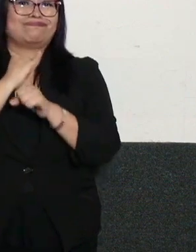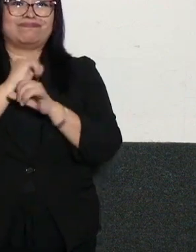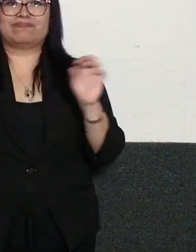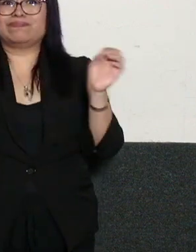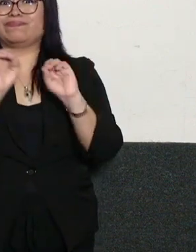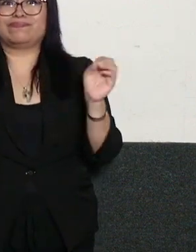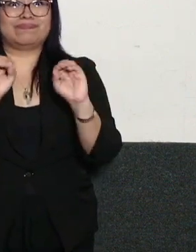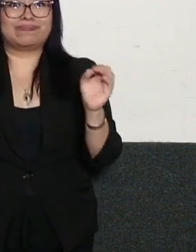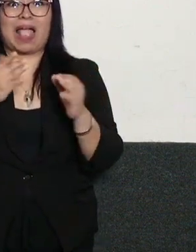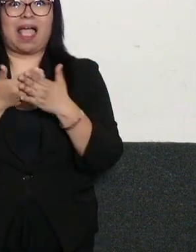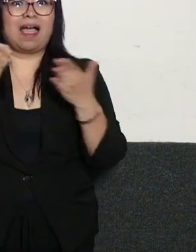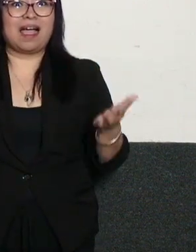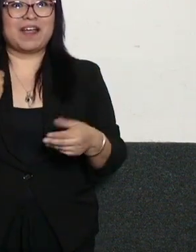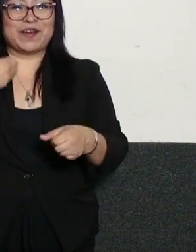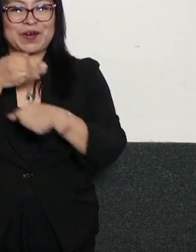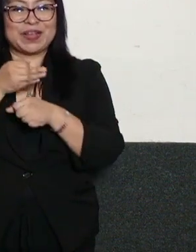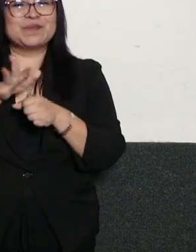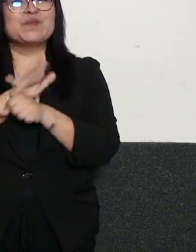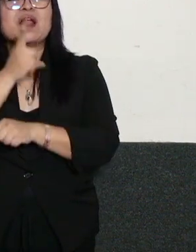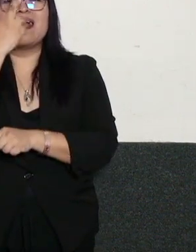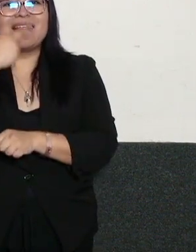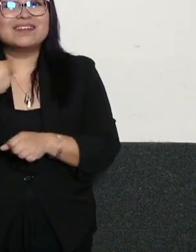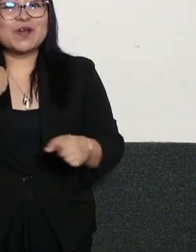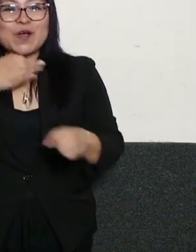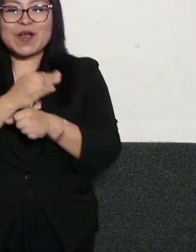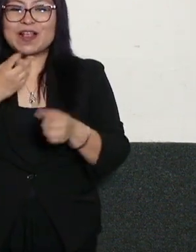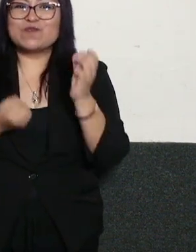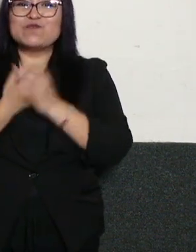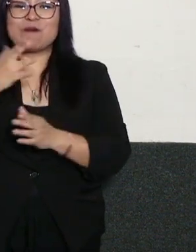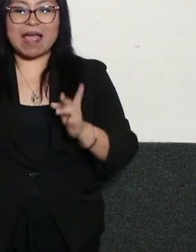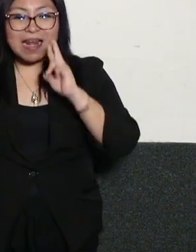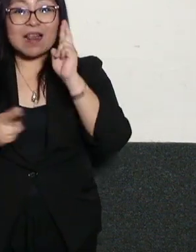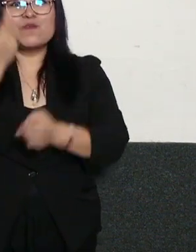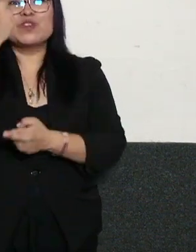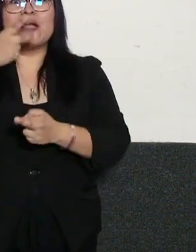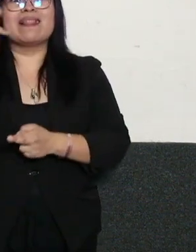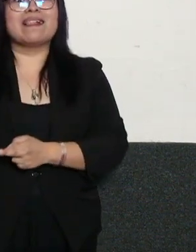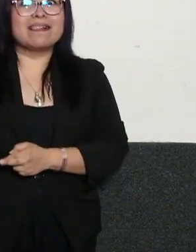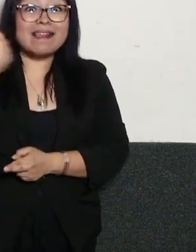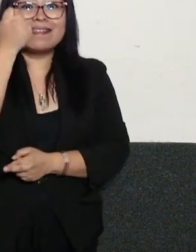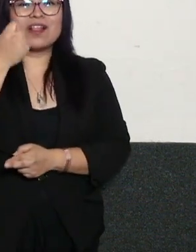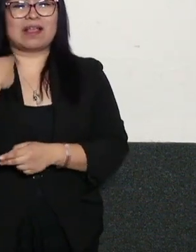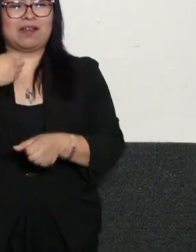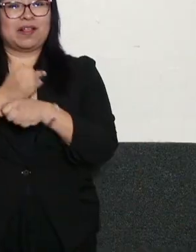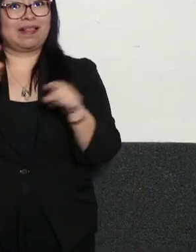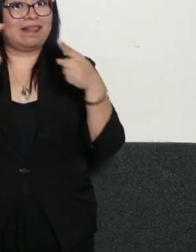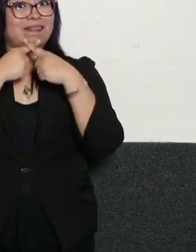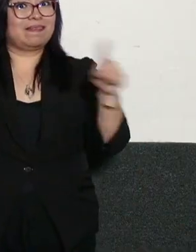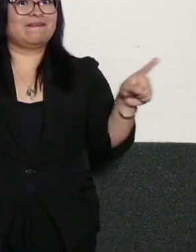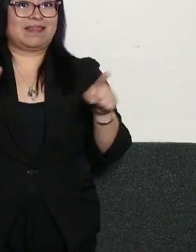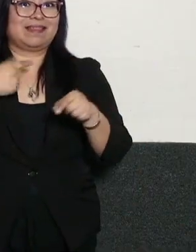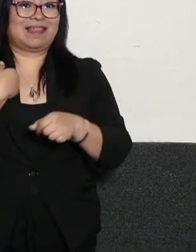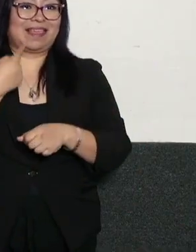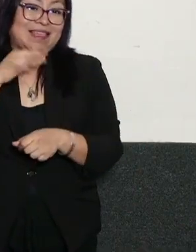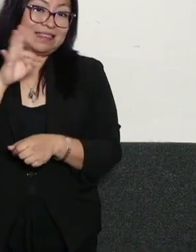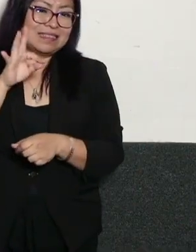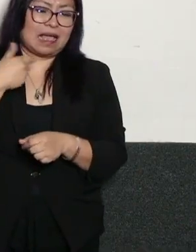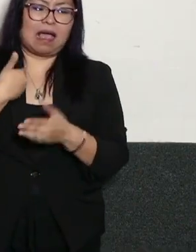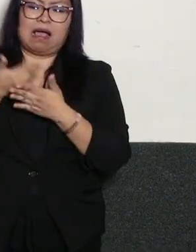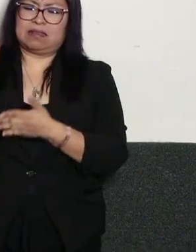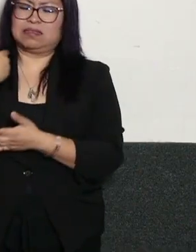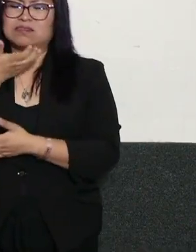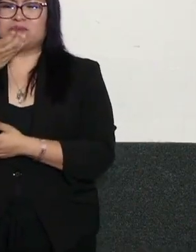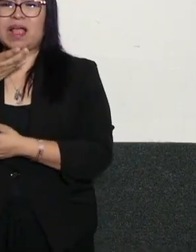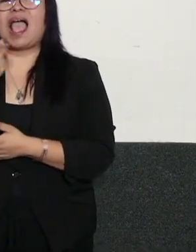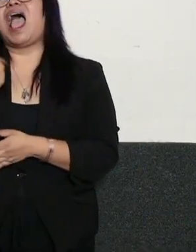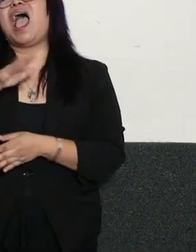Pero vamos a hablar un poco de por qué esta revolución tecnológica no es diferente a las otras. Muchas veces a veces decimos,